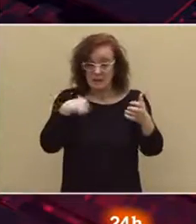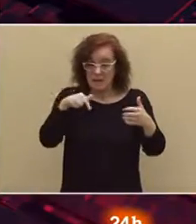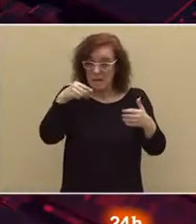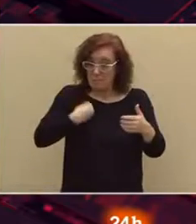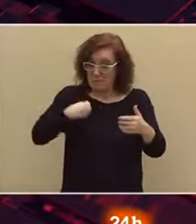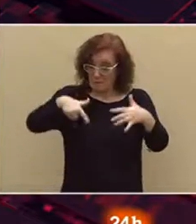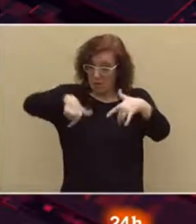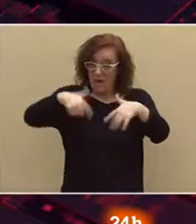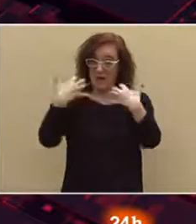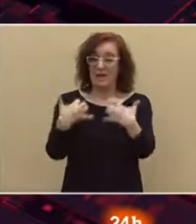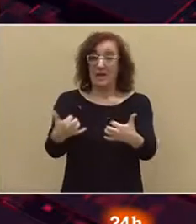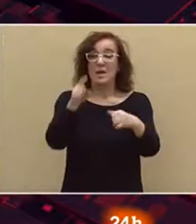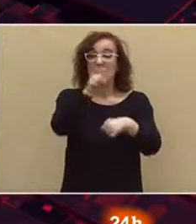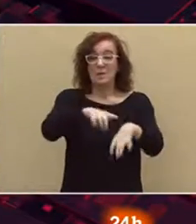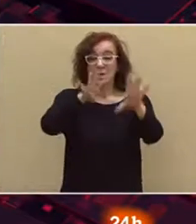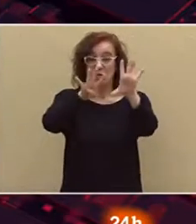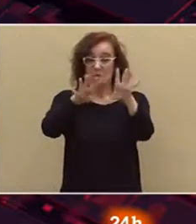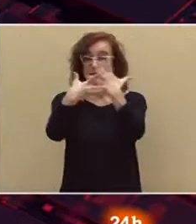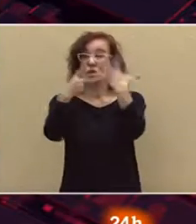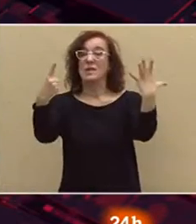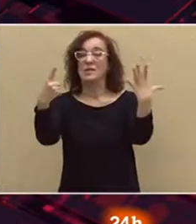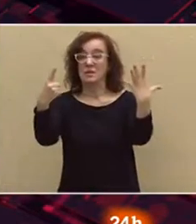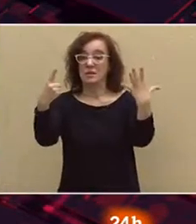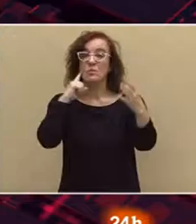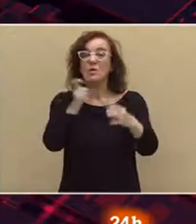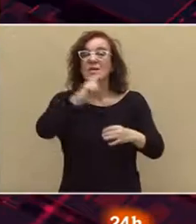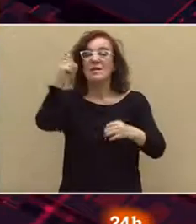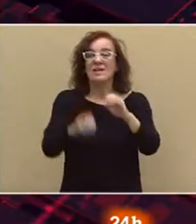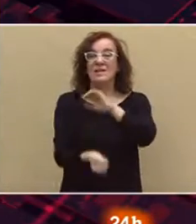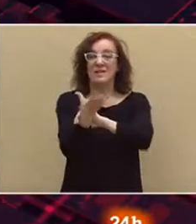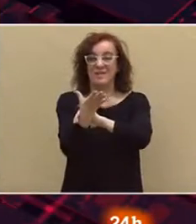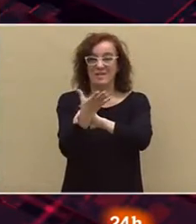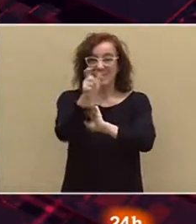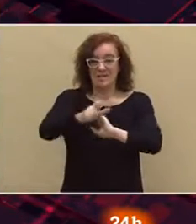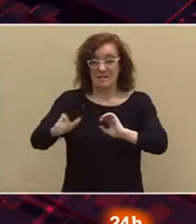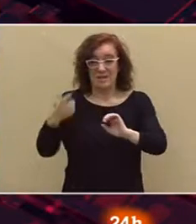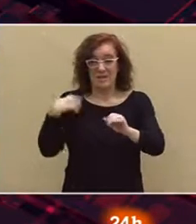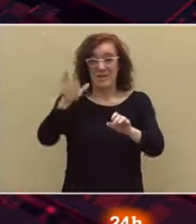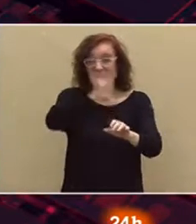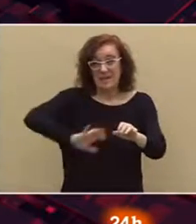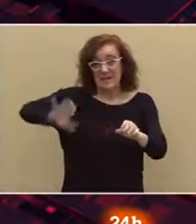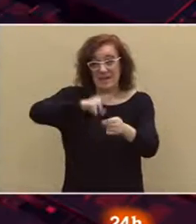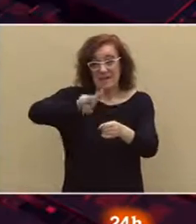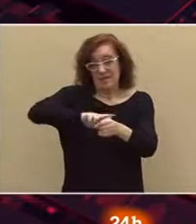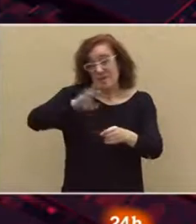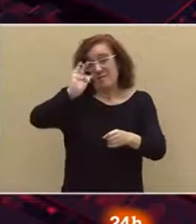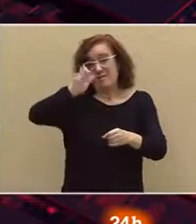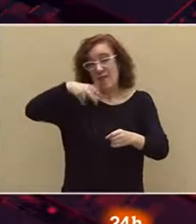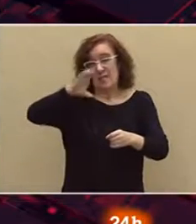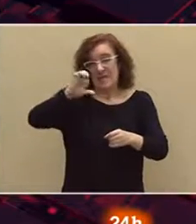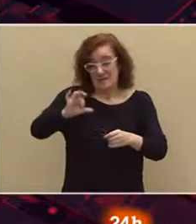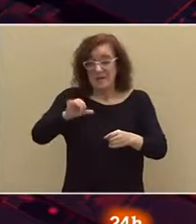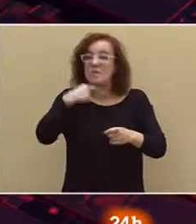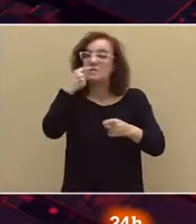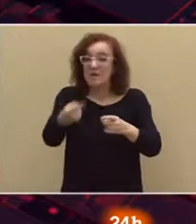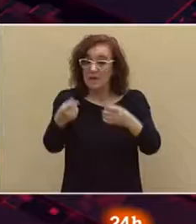en 1916 por el fundador de la Lliga Regionalista, Francesc Cambó. Decía Cambó: